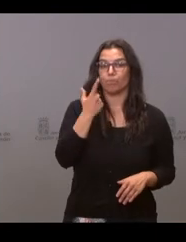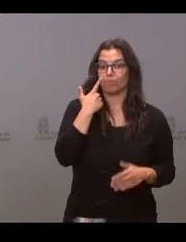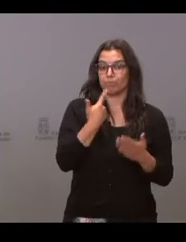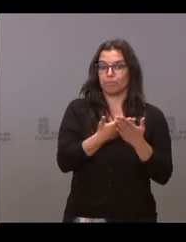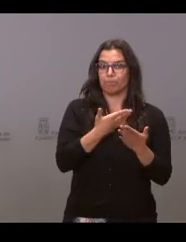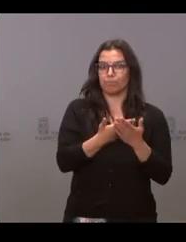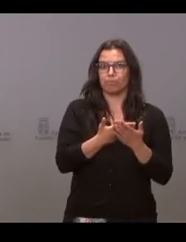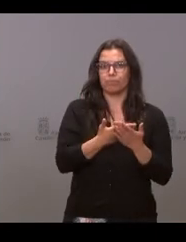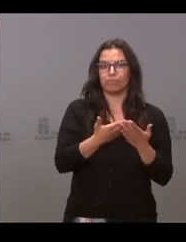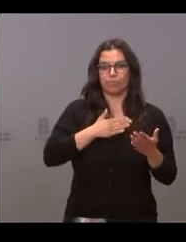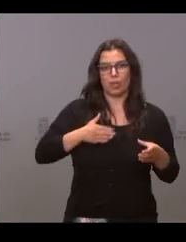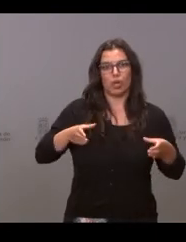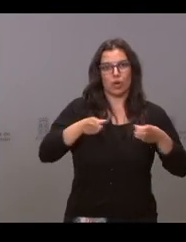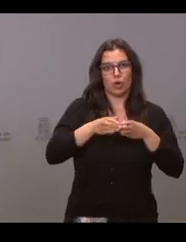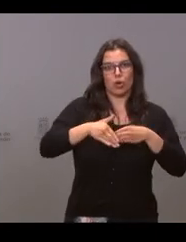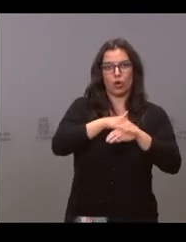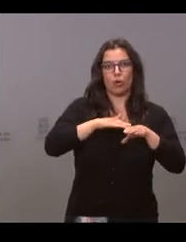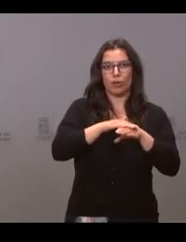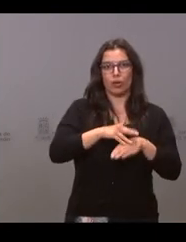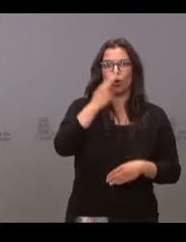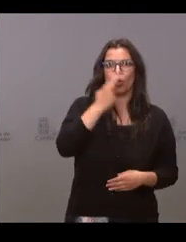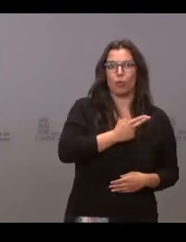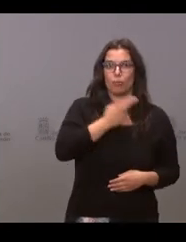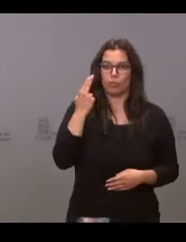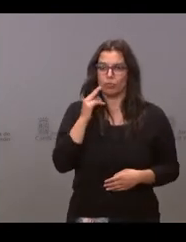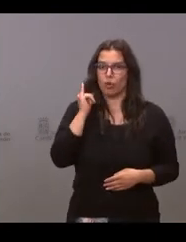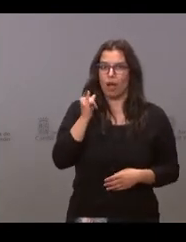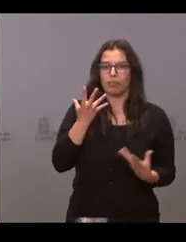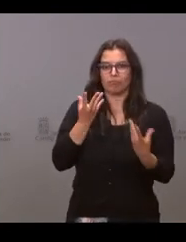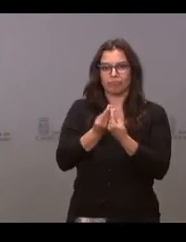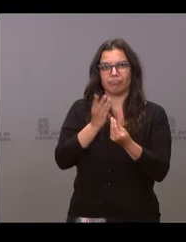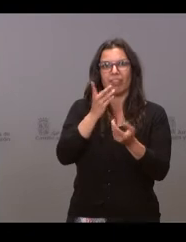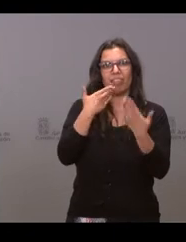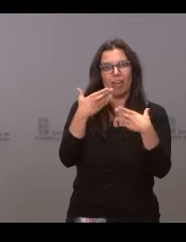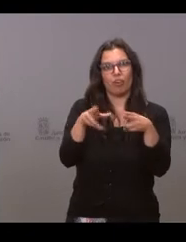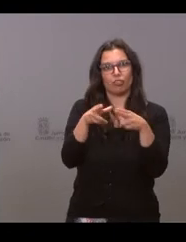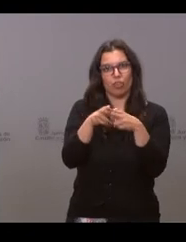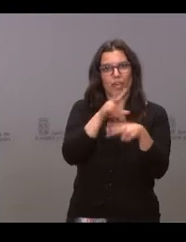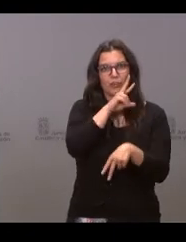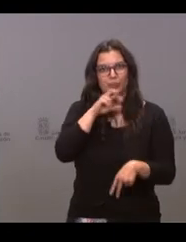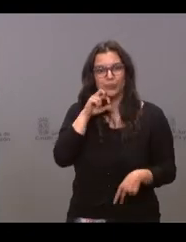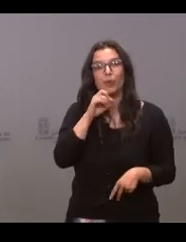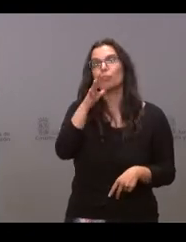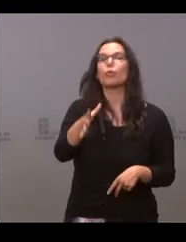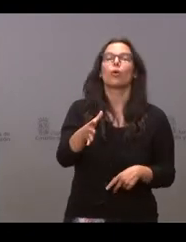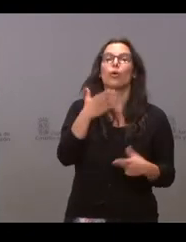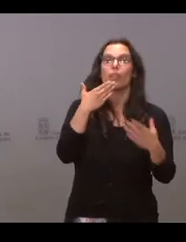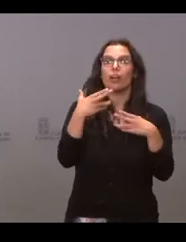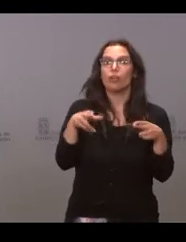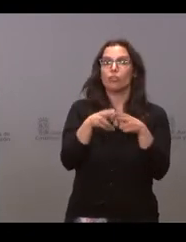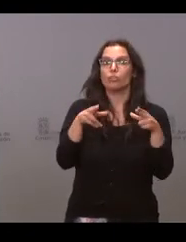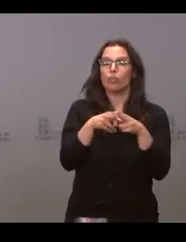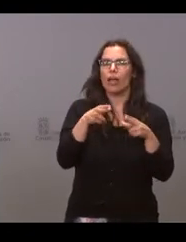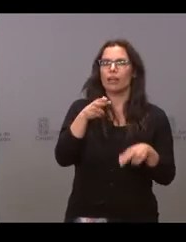de mi gobierno con el diálogo social el compromiso de todos con el diálogo social porque el diálogo social no sólo es